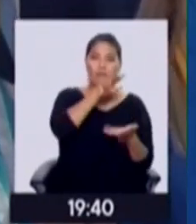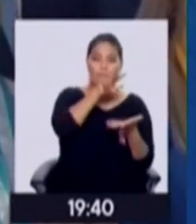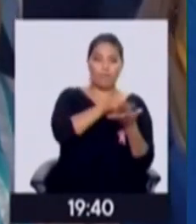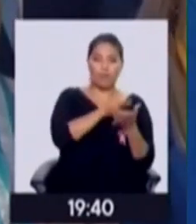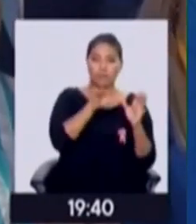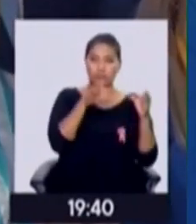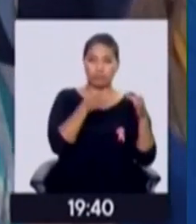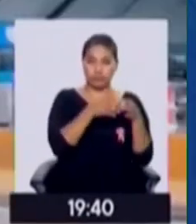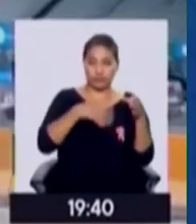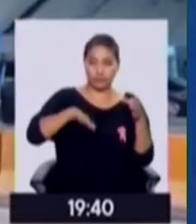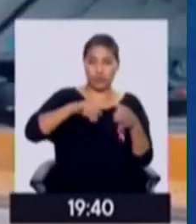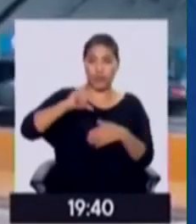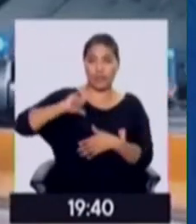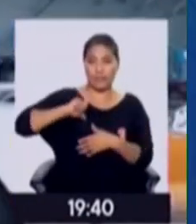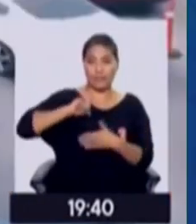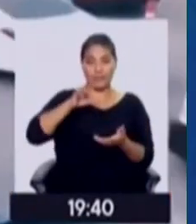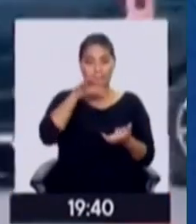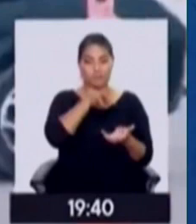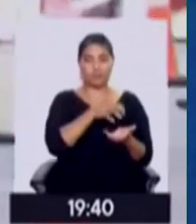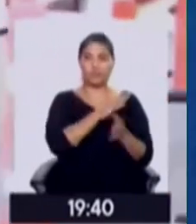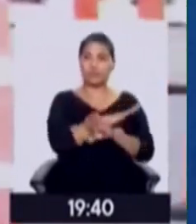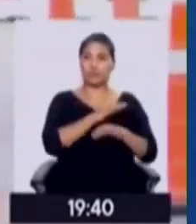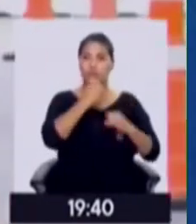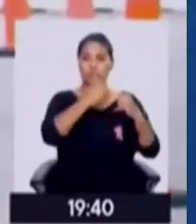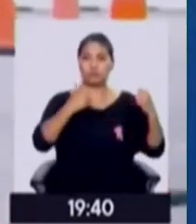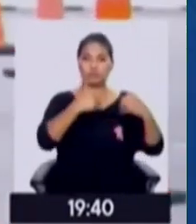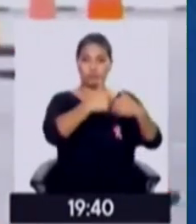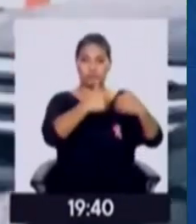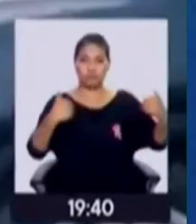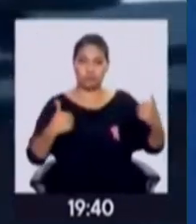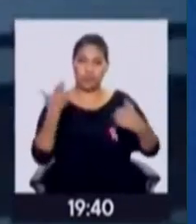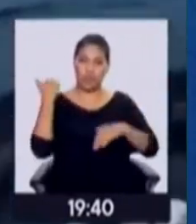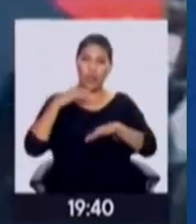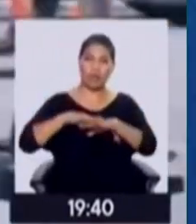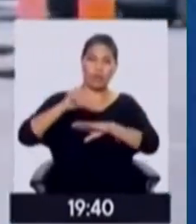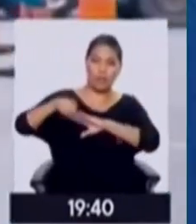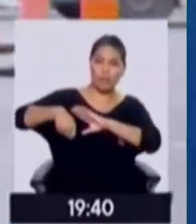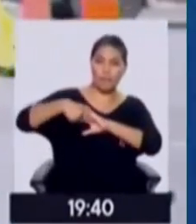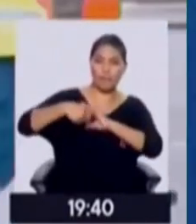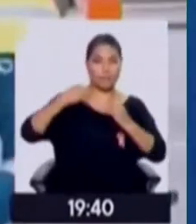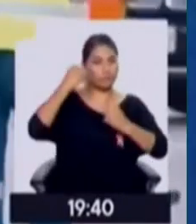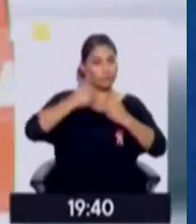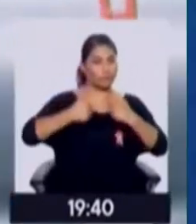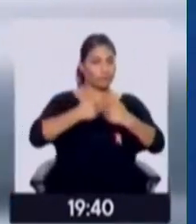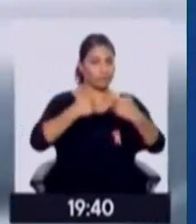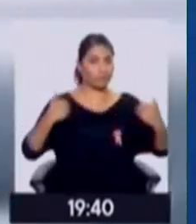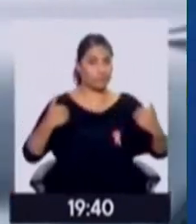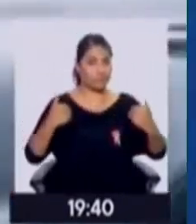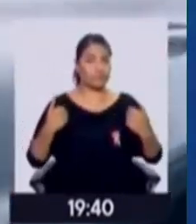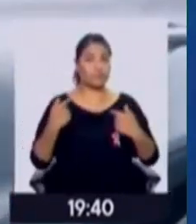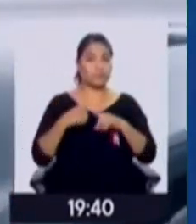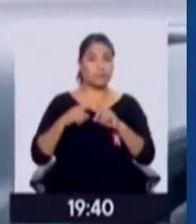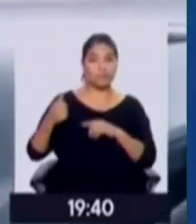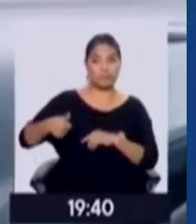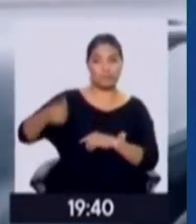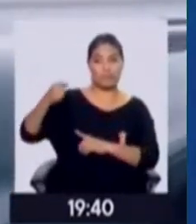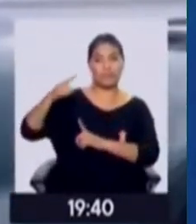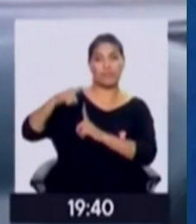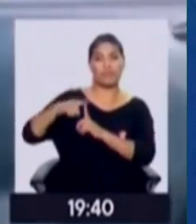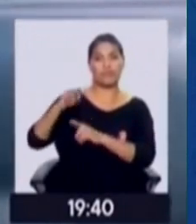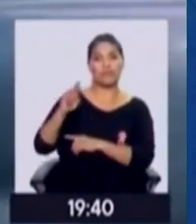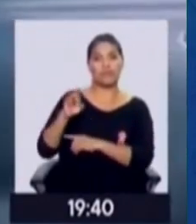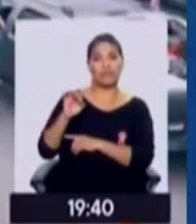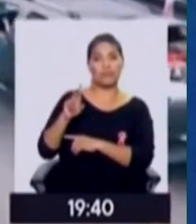bien o mal, más allá de que suba los peajes indebidamente o no, más allá de la discusión del valor de los